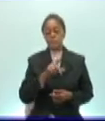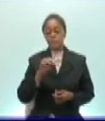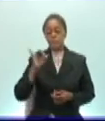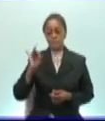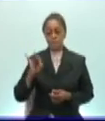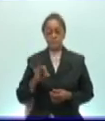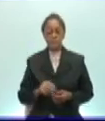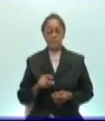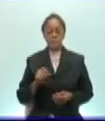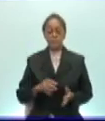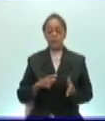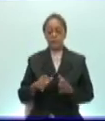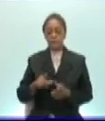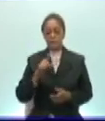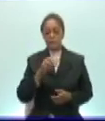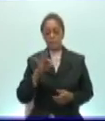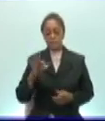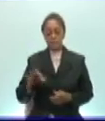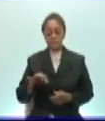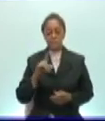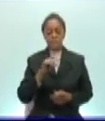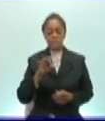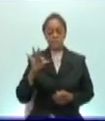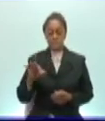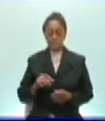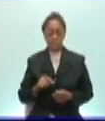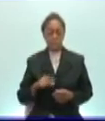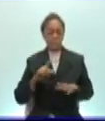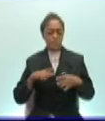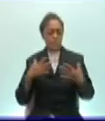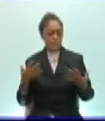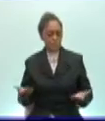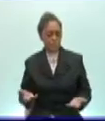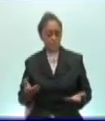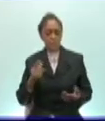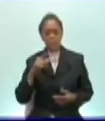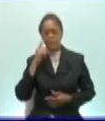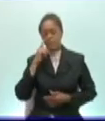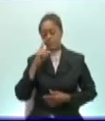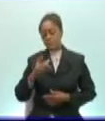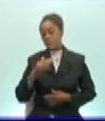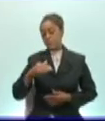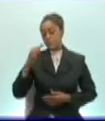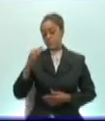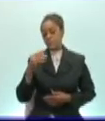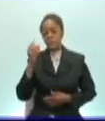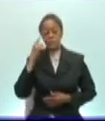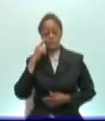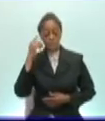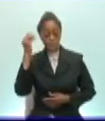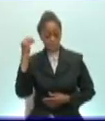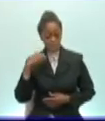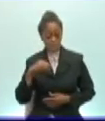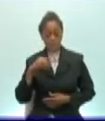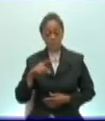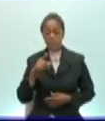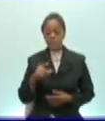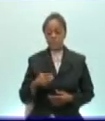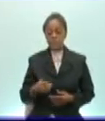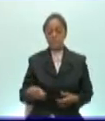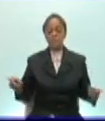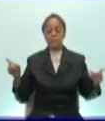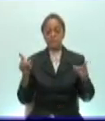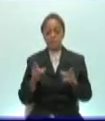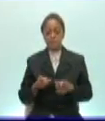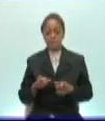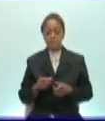a 1895. ¿Qué pasó en la tregua? Vayan viendo los elementos que ya ustedes conocen, que ahora estamos